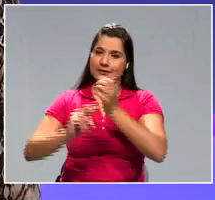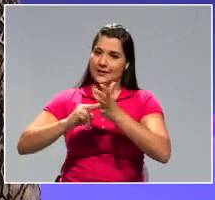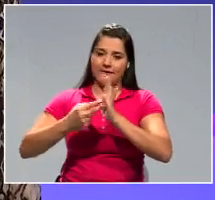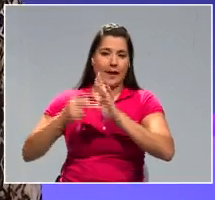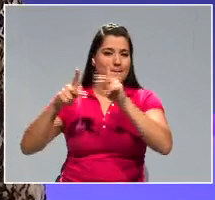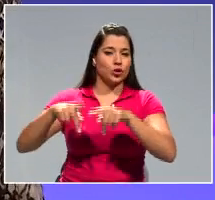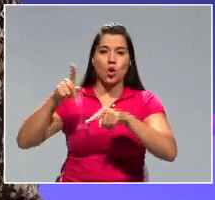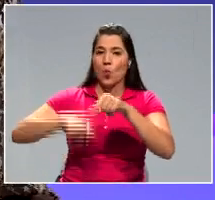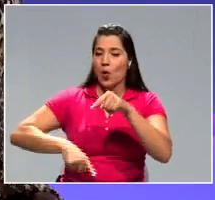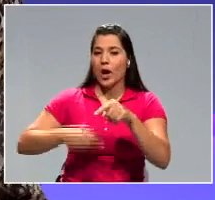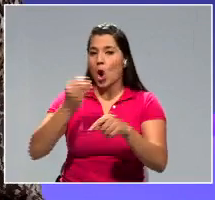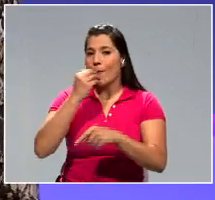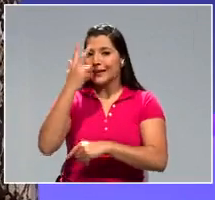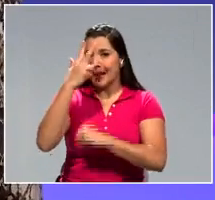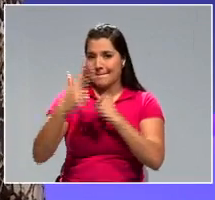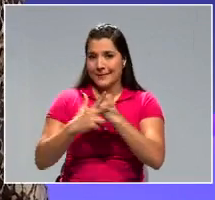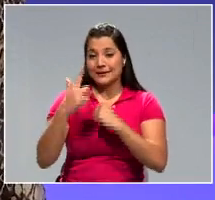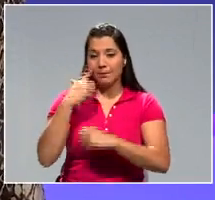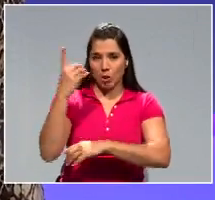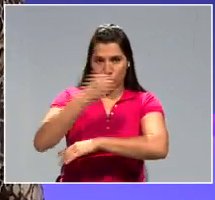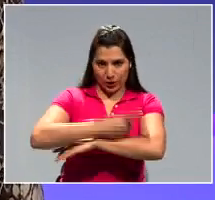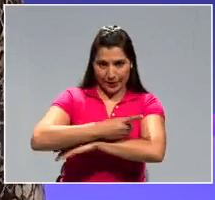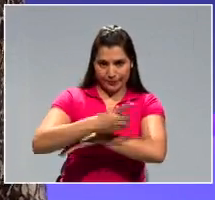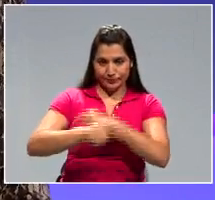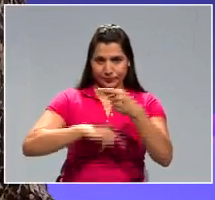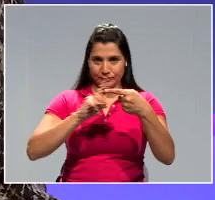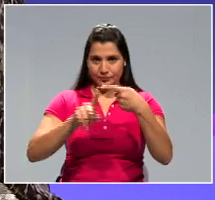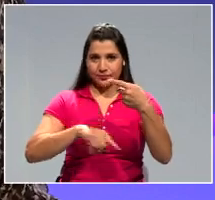día. También tenemos los pobres